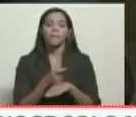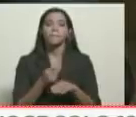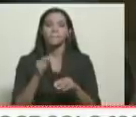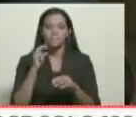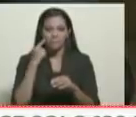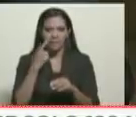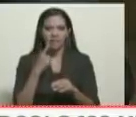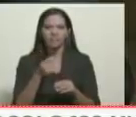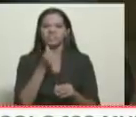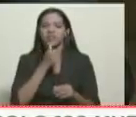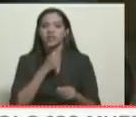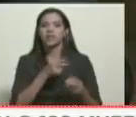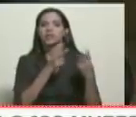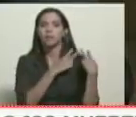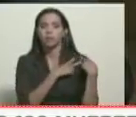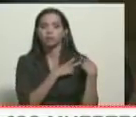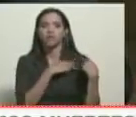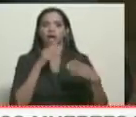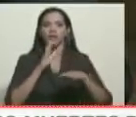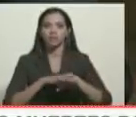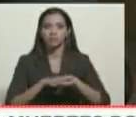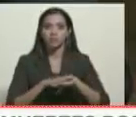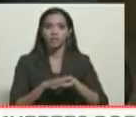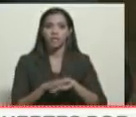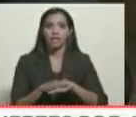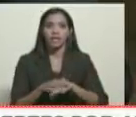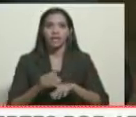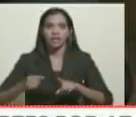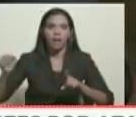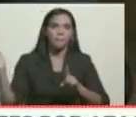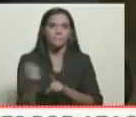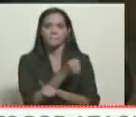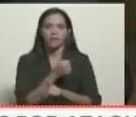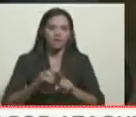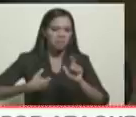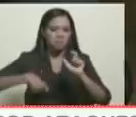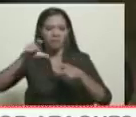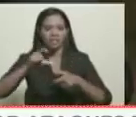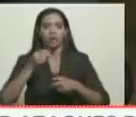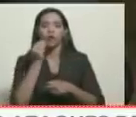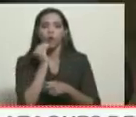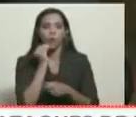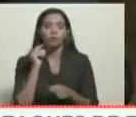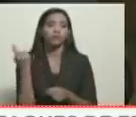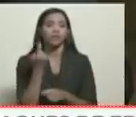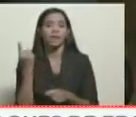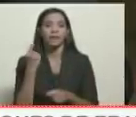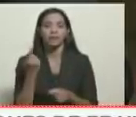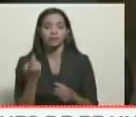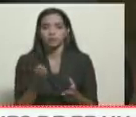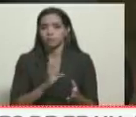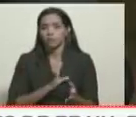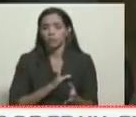identificar a los responsables de quienes apalearon y patearon a un joven solamente por ser de